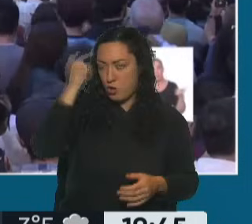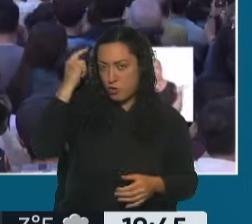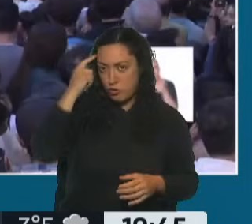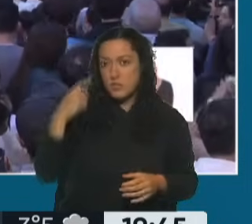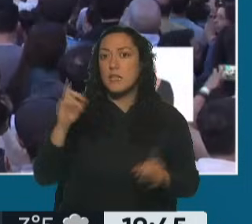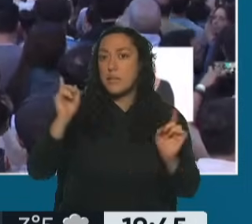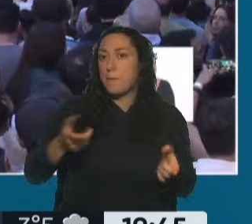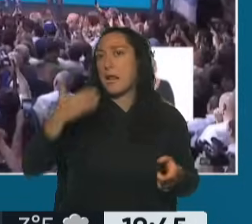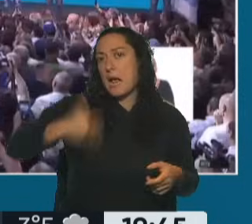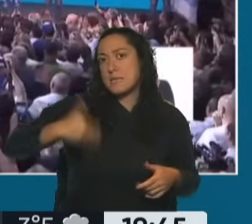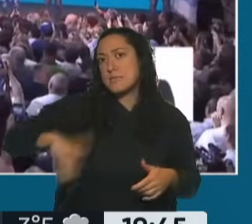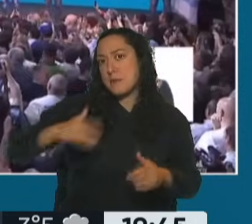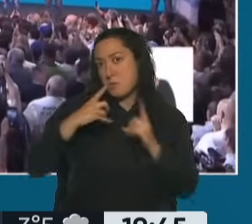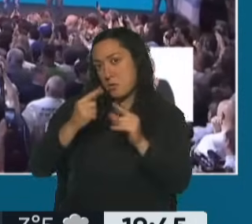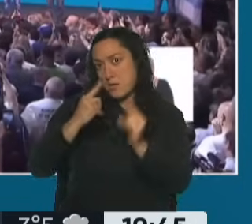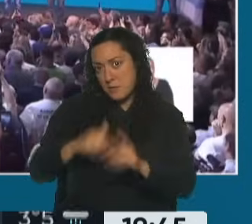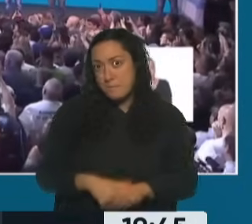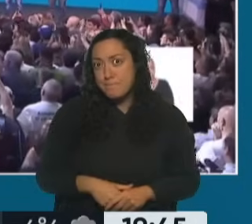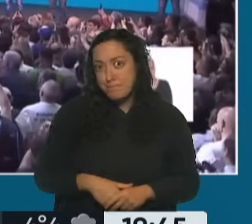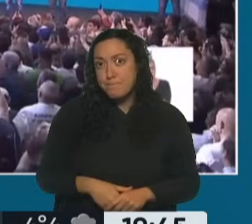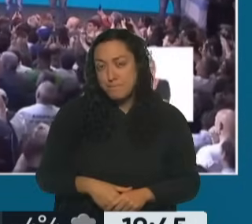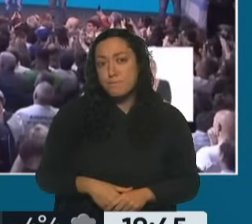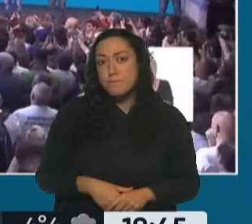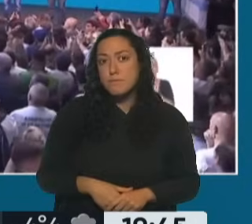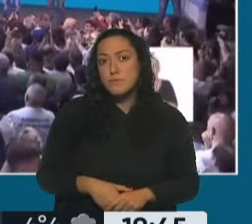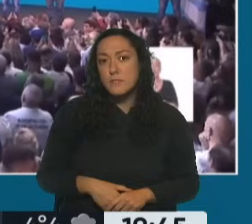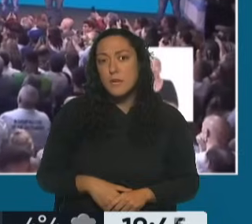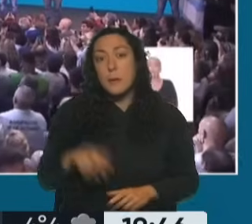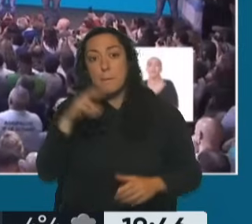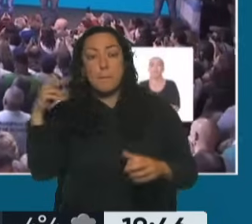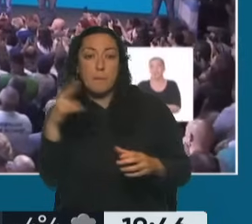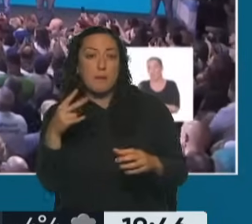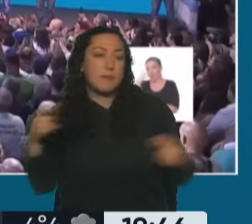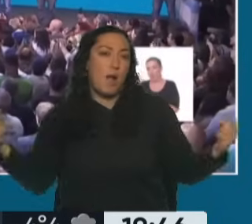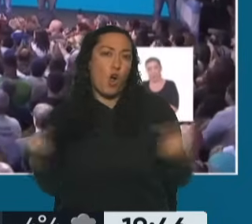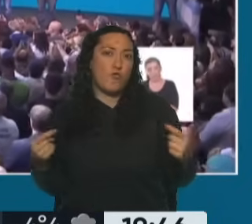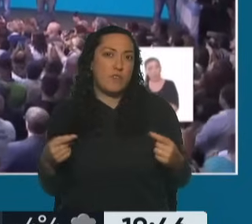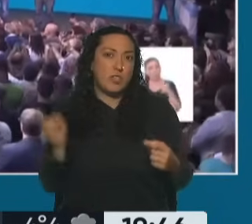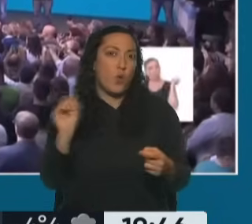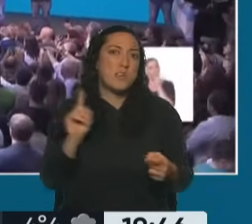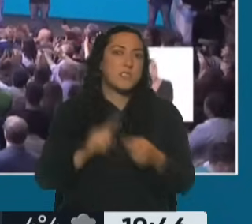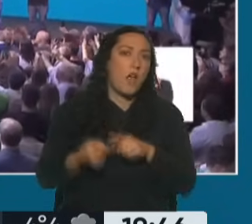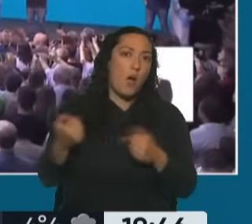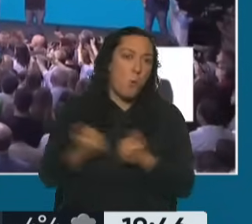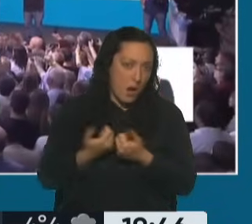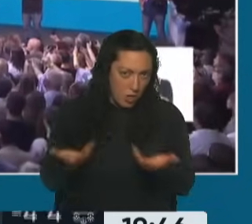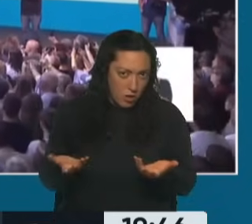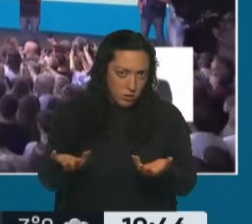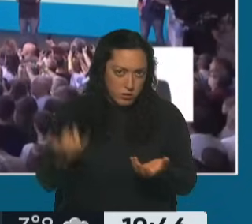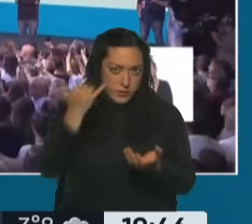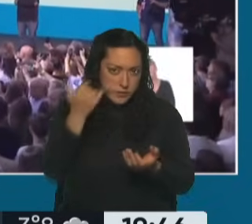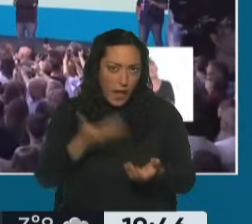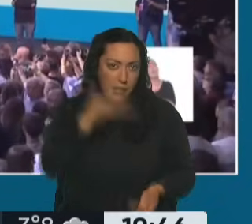calle también. Cuando uno ve esto, lo que dice es, bueno, la perspectiva es la perspectiva del conflicto, no la del consenso, que ya aparece